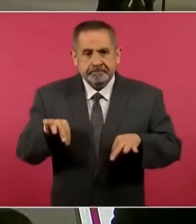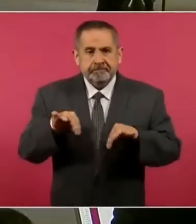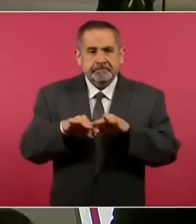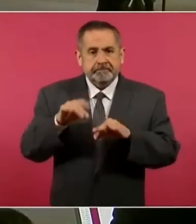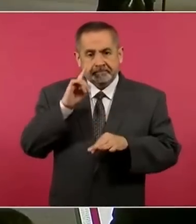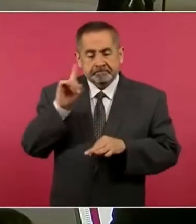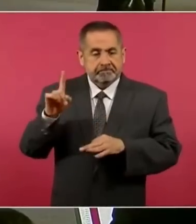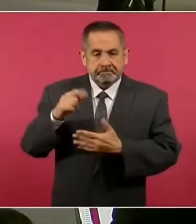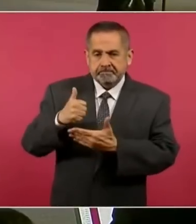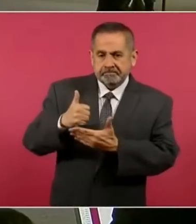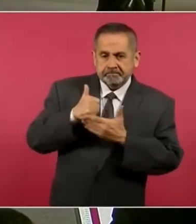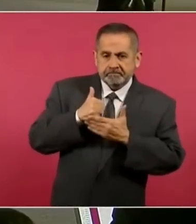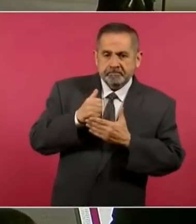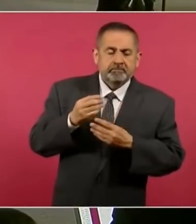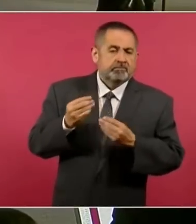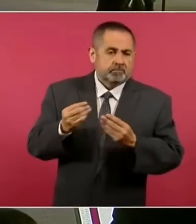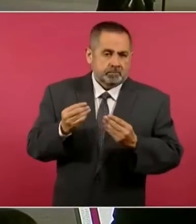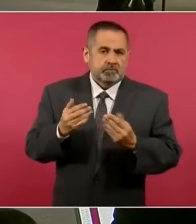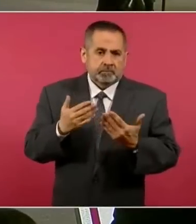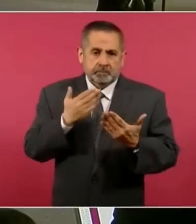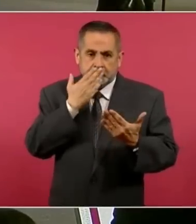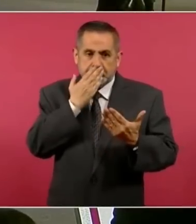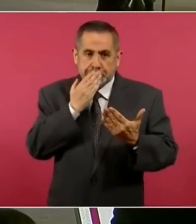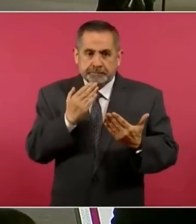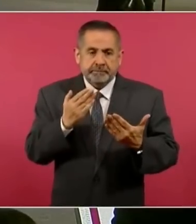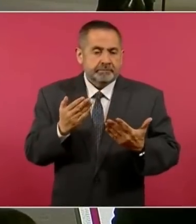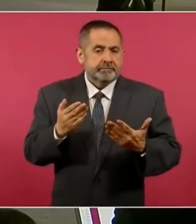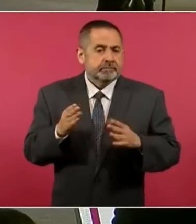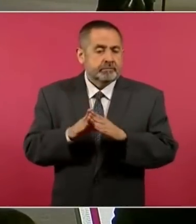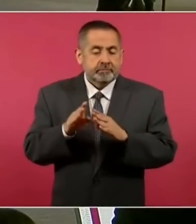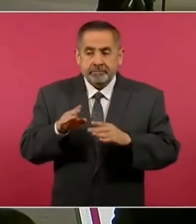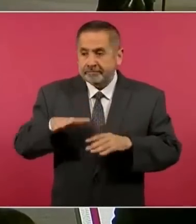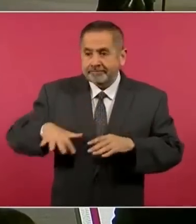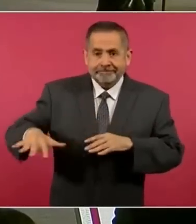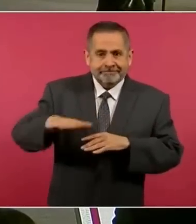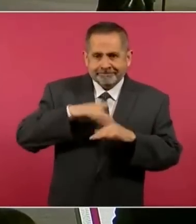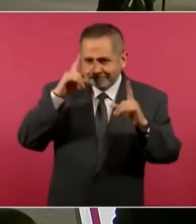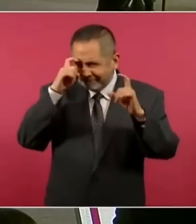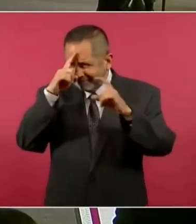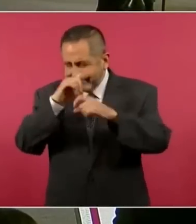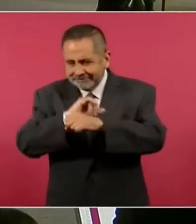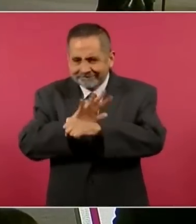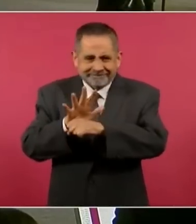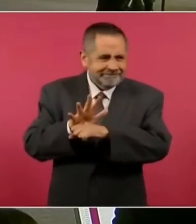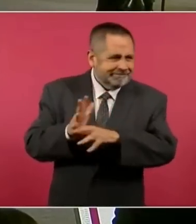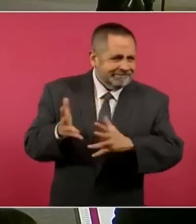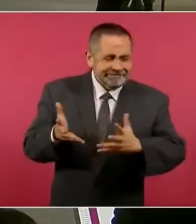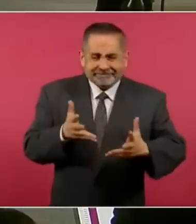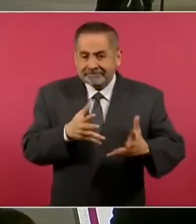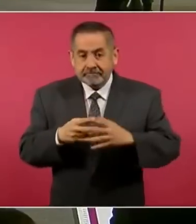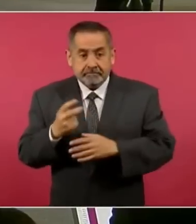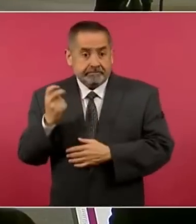Esto nos ha ayudado muchísimo y sobre todo en los momentos más difíciles de la pandemia.